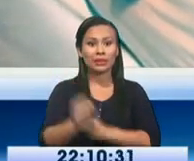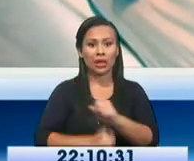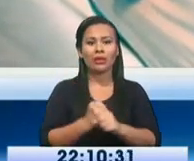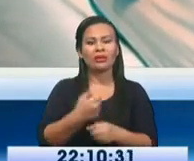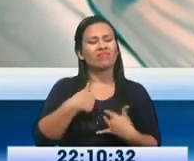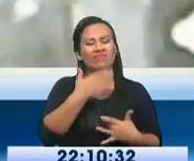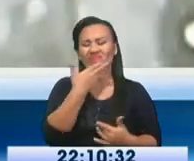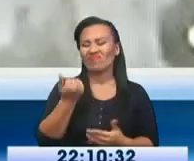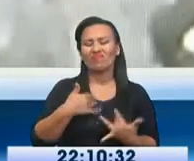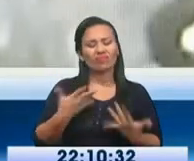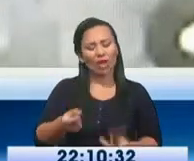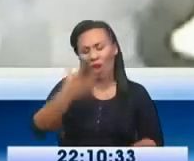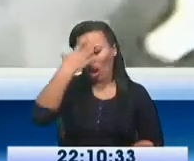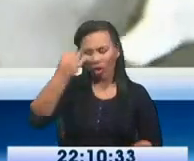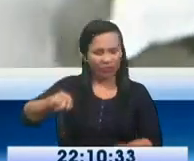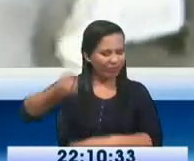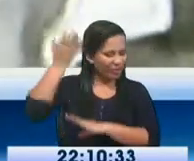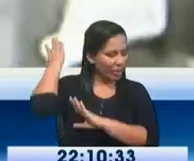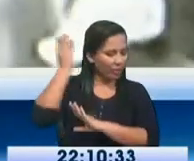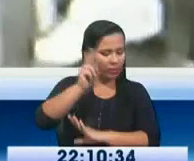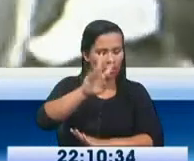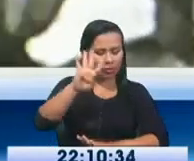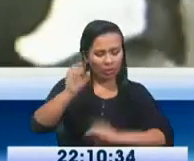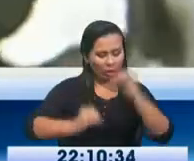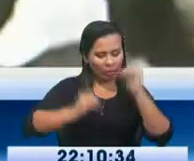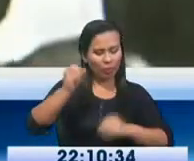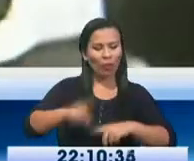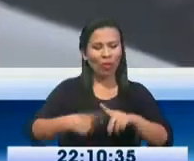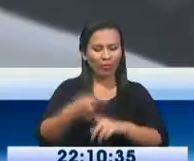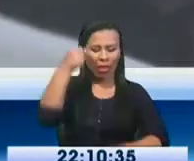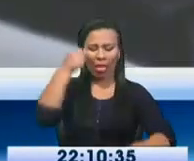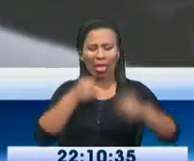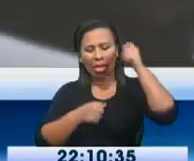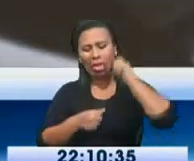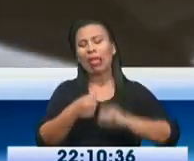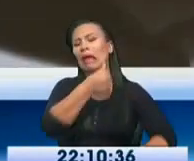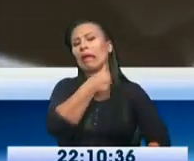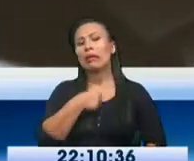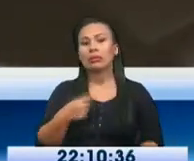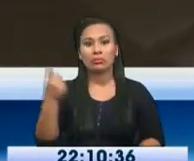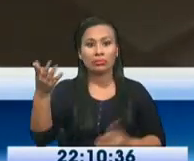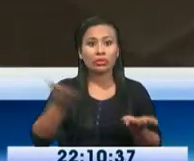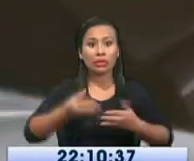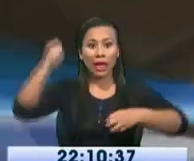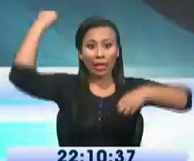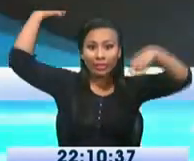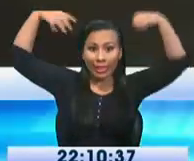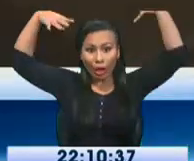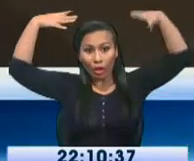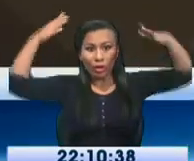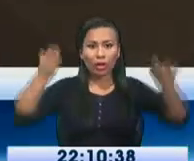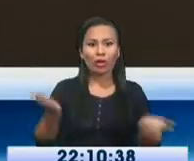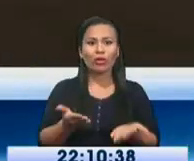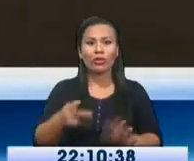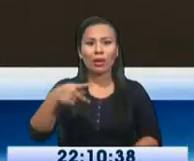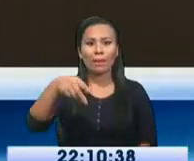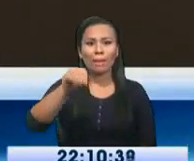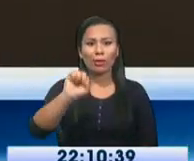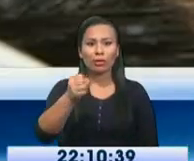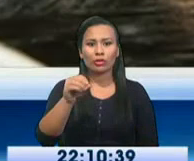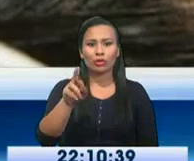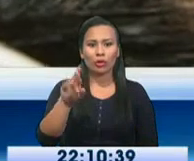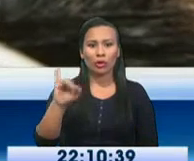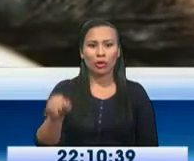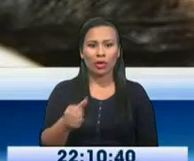aquel 24 de octubre cuando fue atacada con cortes en su rostro y cuello en una discoteca de Pozorja. Le soy sincera, al